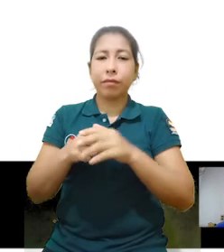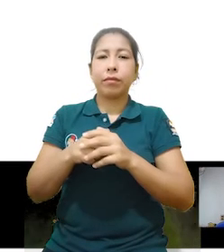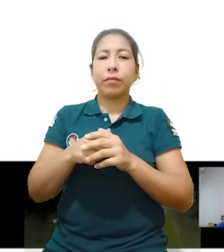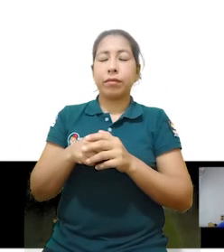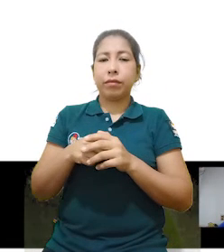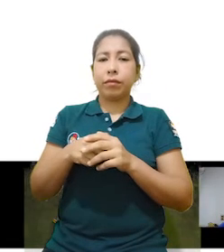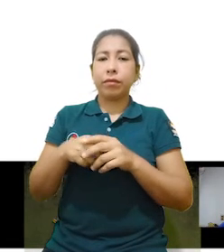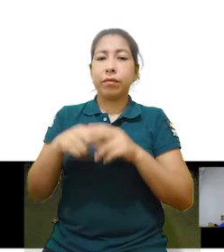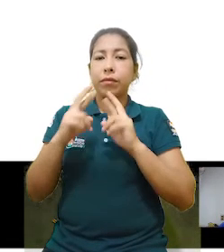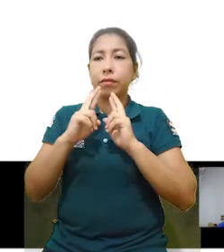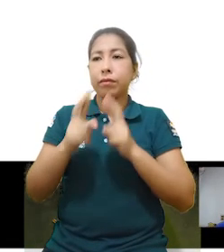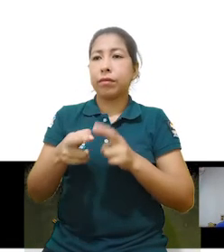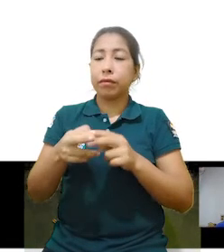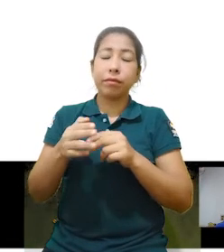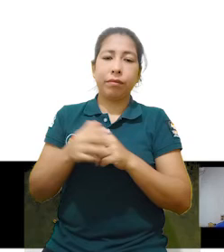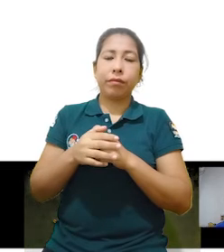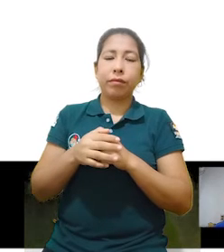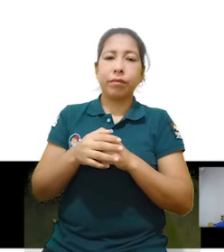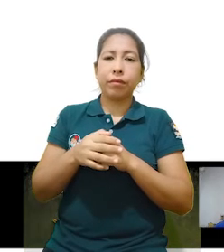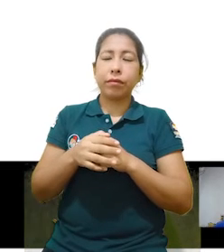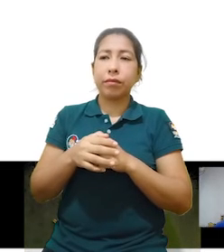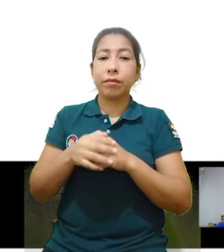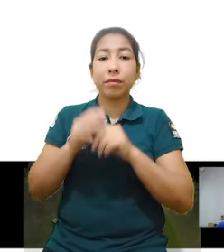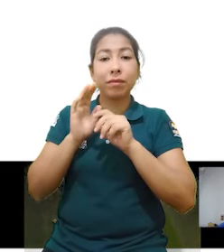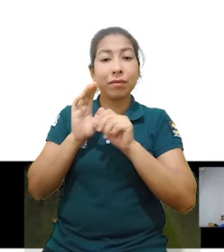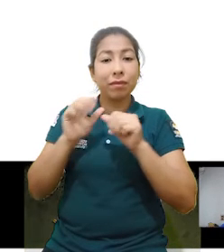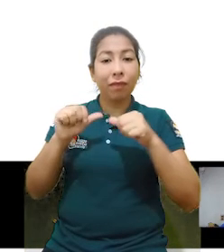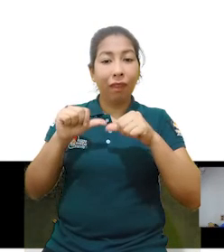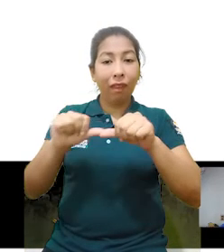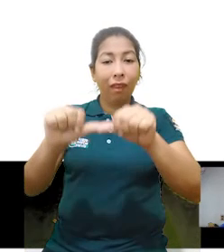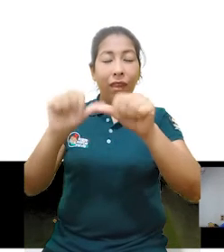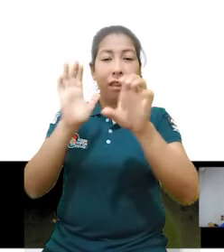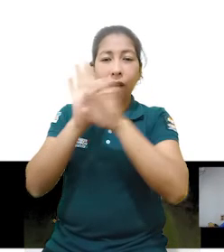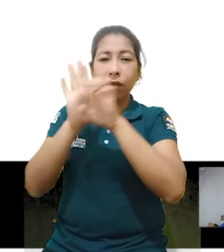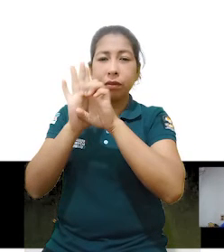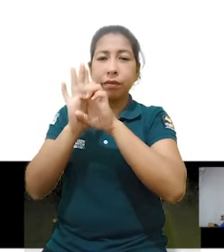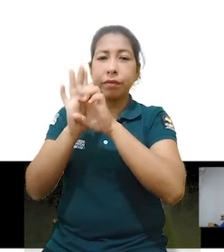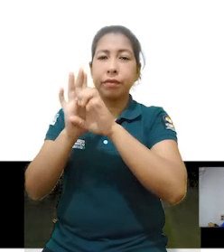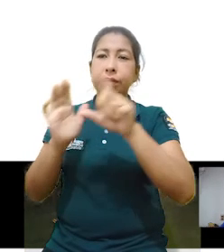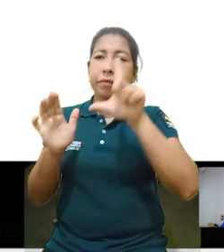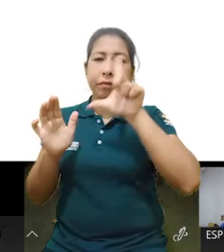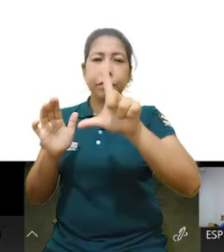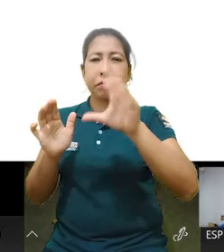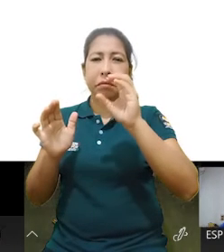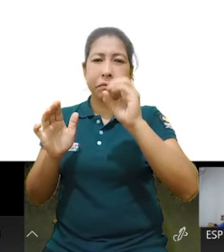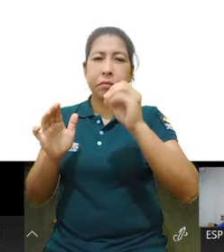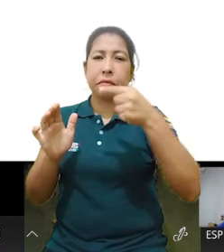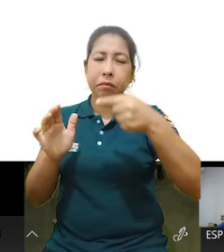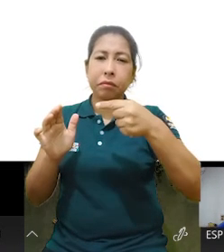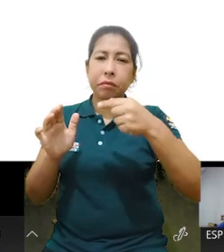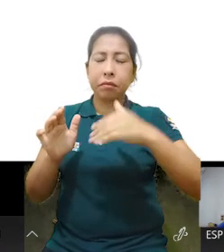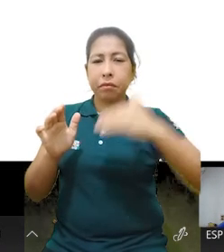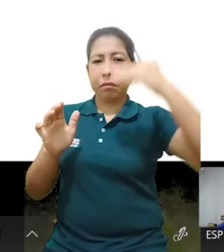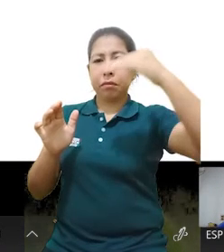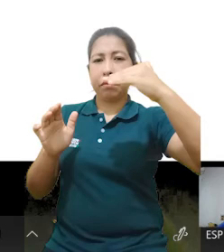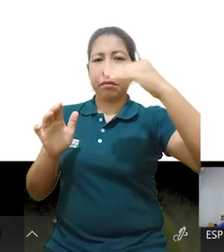2.87. Resultado de este ejercicio. El siguiente es logaritmo en base 64 de 8. A ver, vamos a utilizar